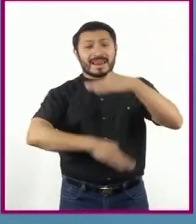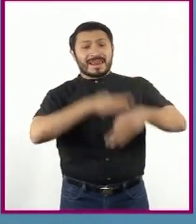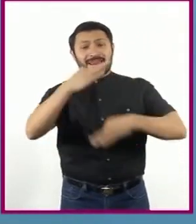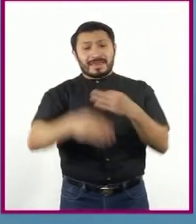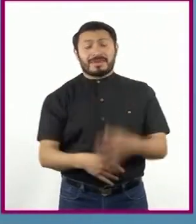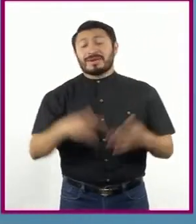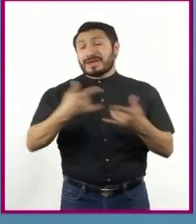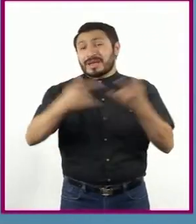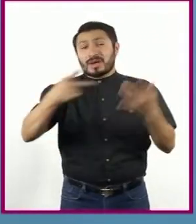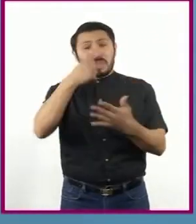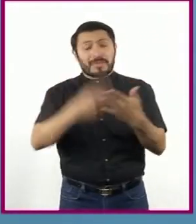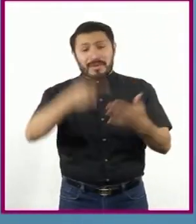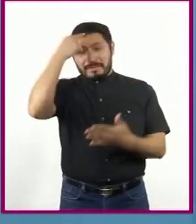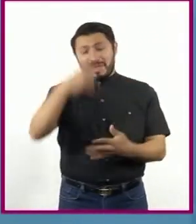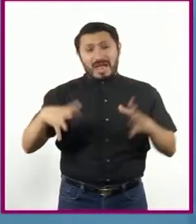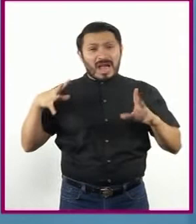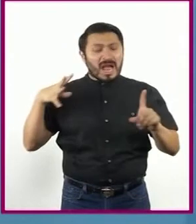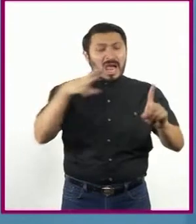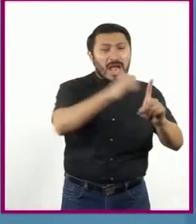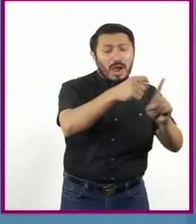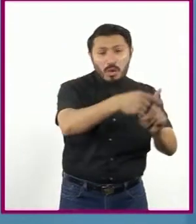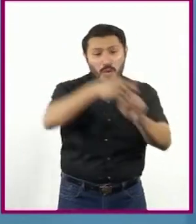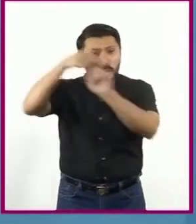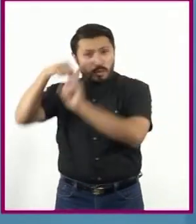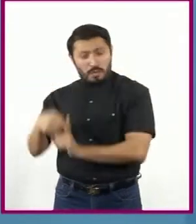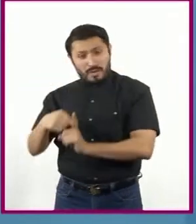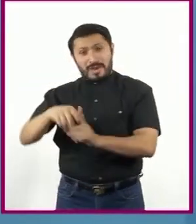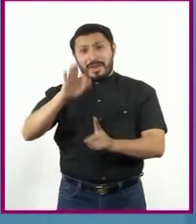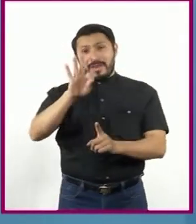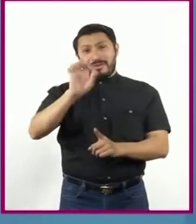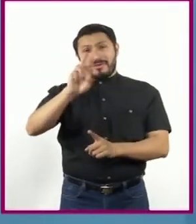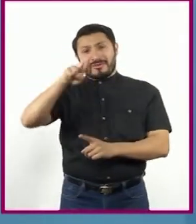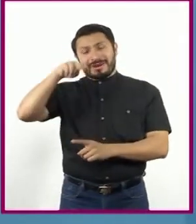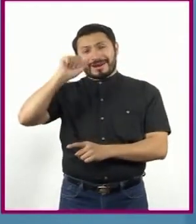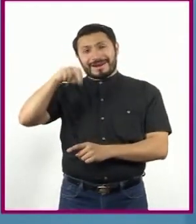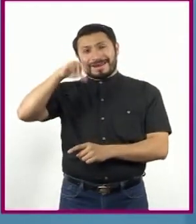para rescatar a Fernando VII, Nueva España